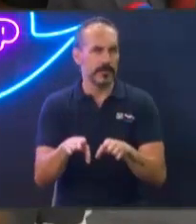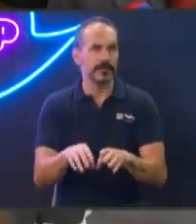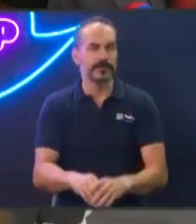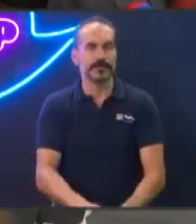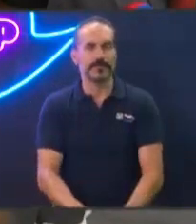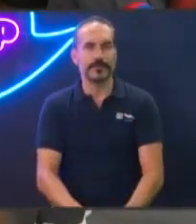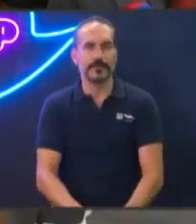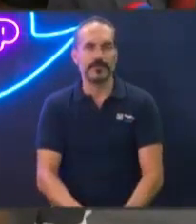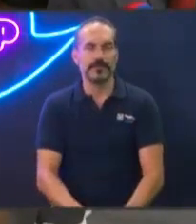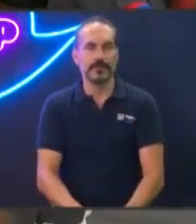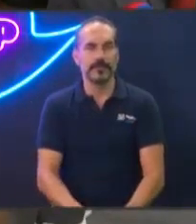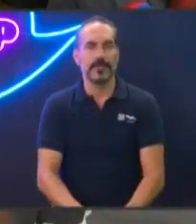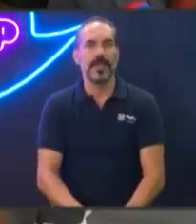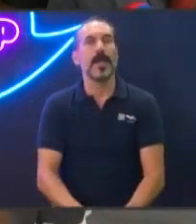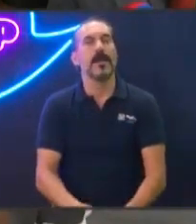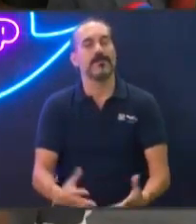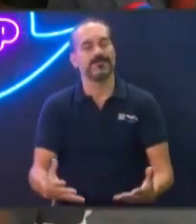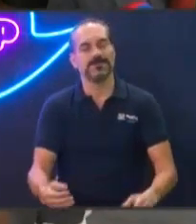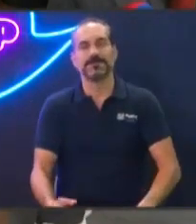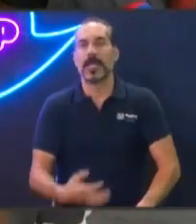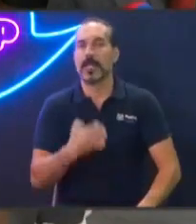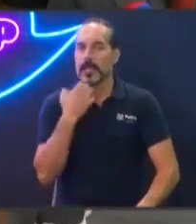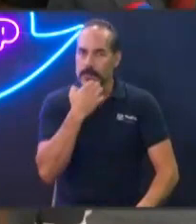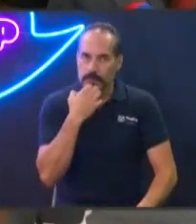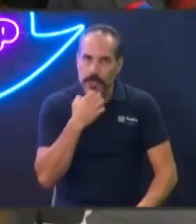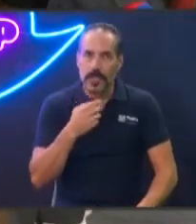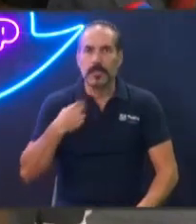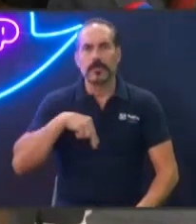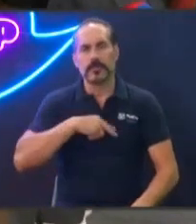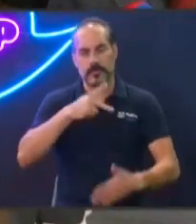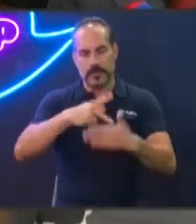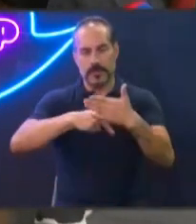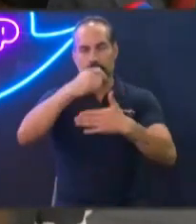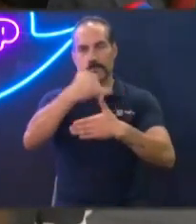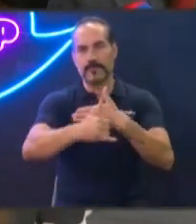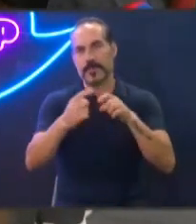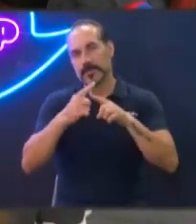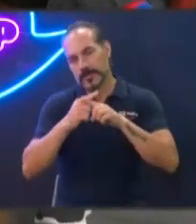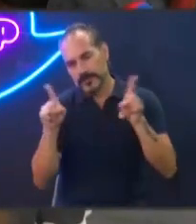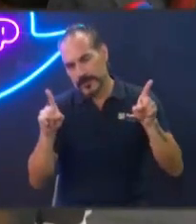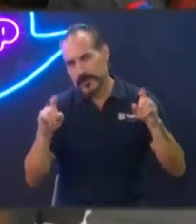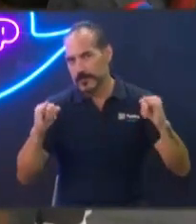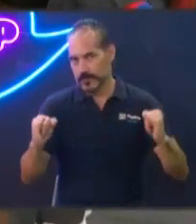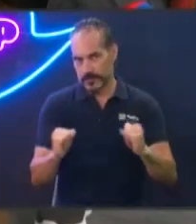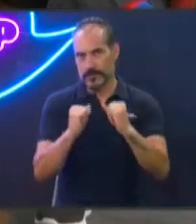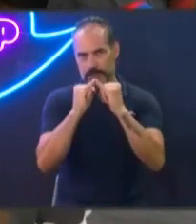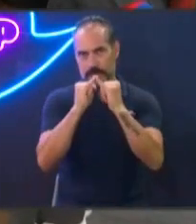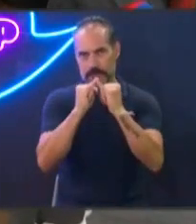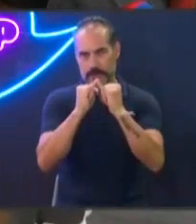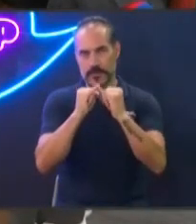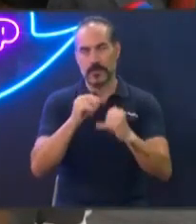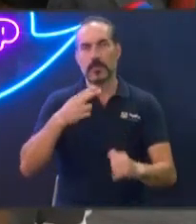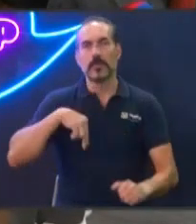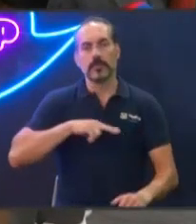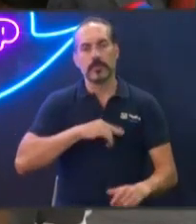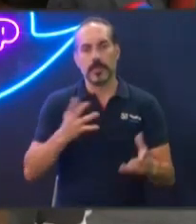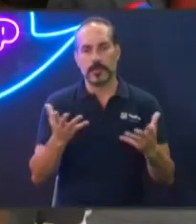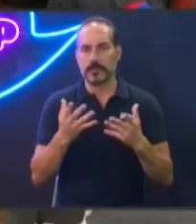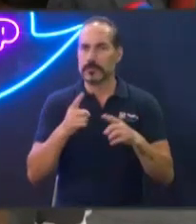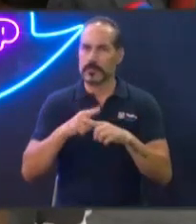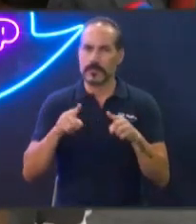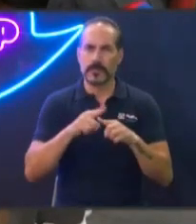interesante Fíjate que en el colegio tenemos diferentes proyectos institucionales que vamos realizando durante todo el ciclo